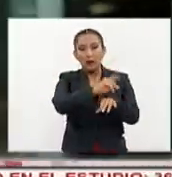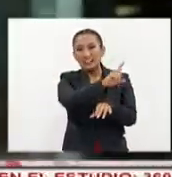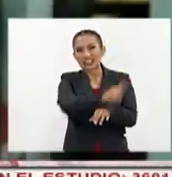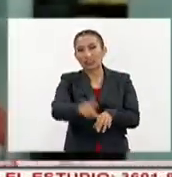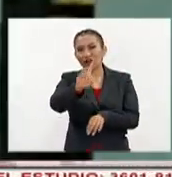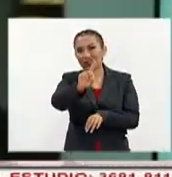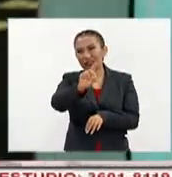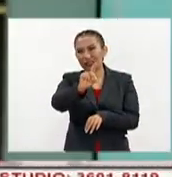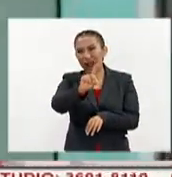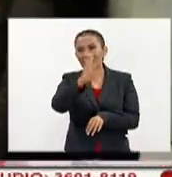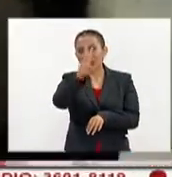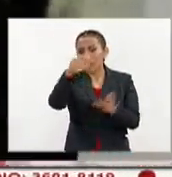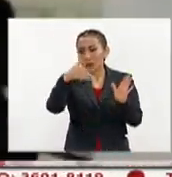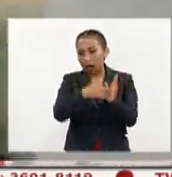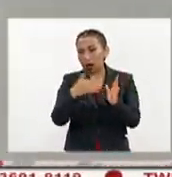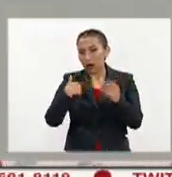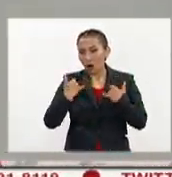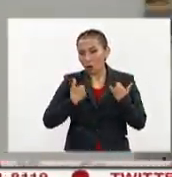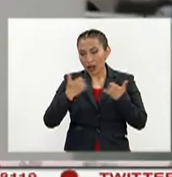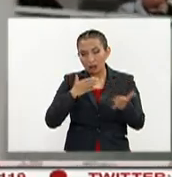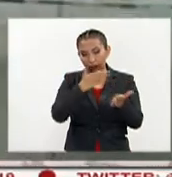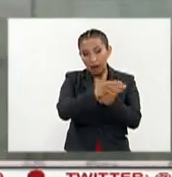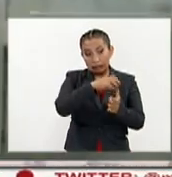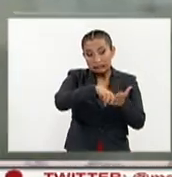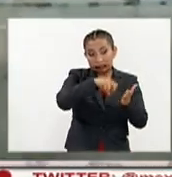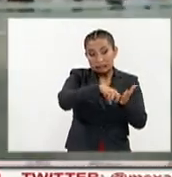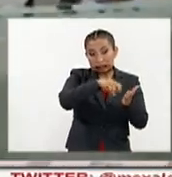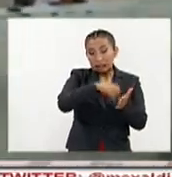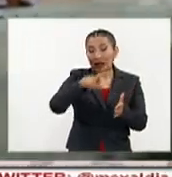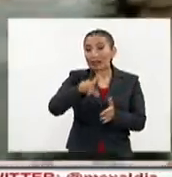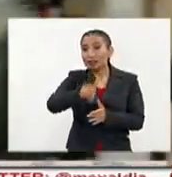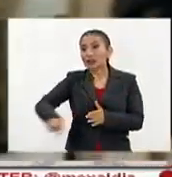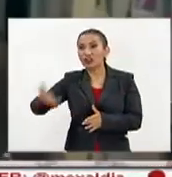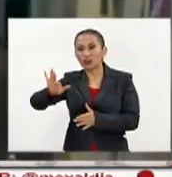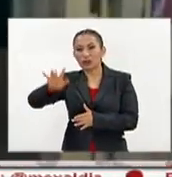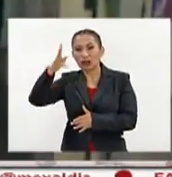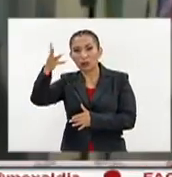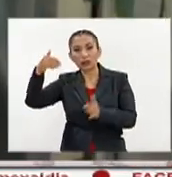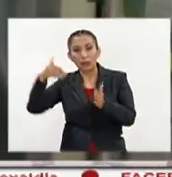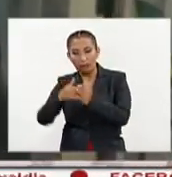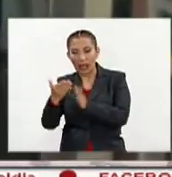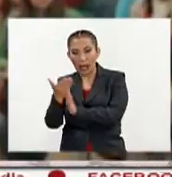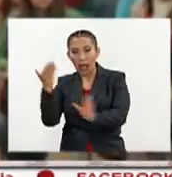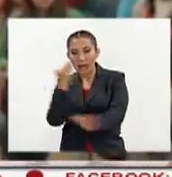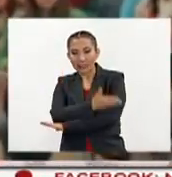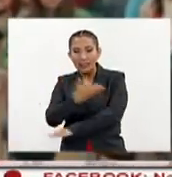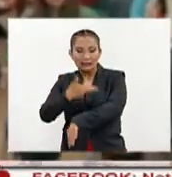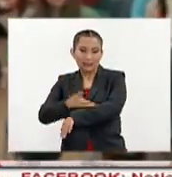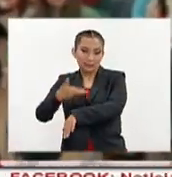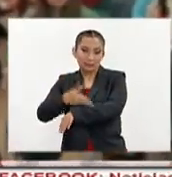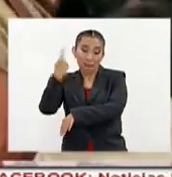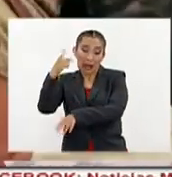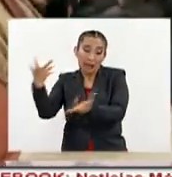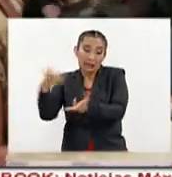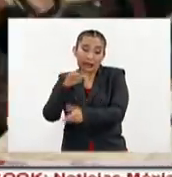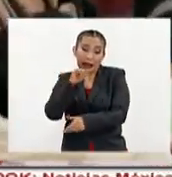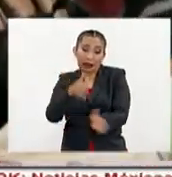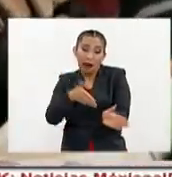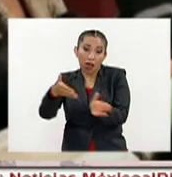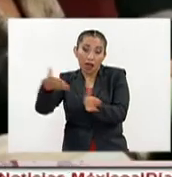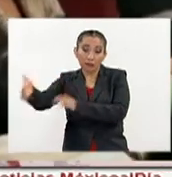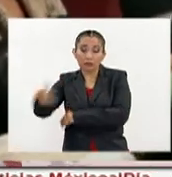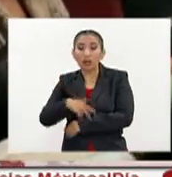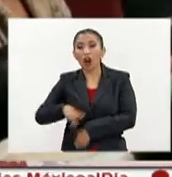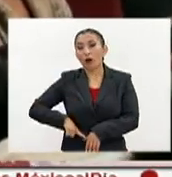de 133,000 Dreamers de los 154,000 que reunían los requisitos para hacerlo. Agregó